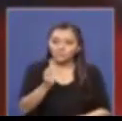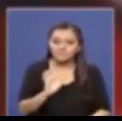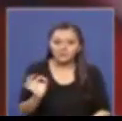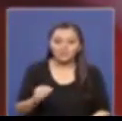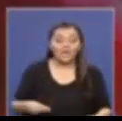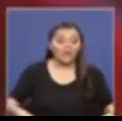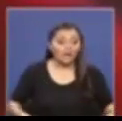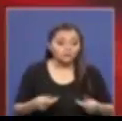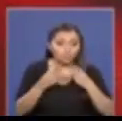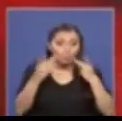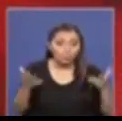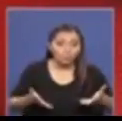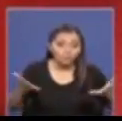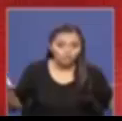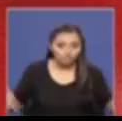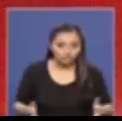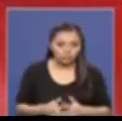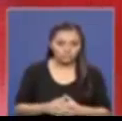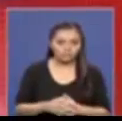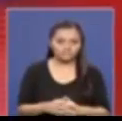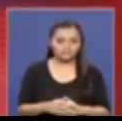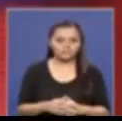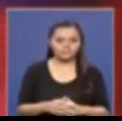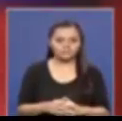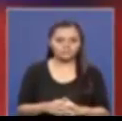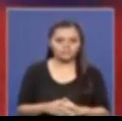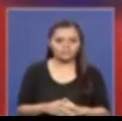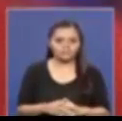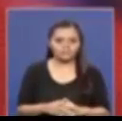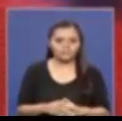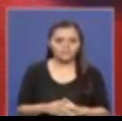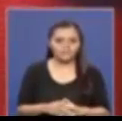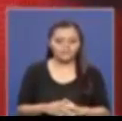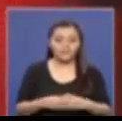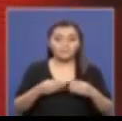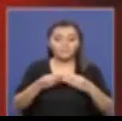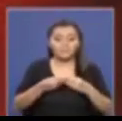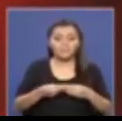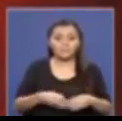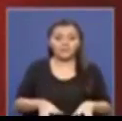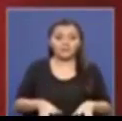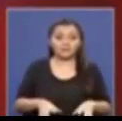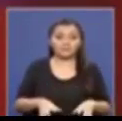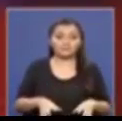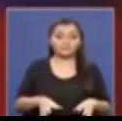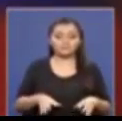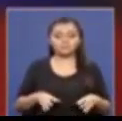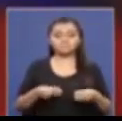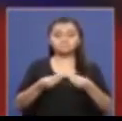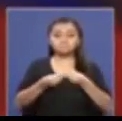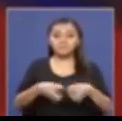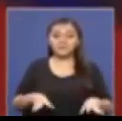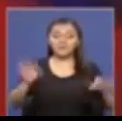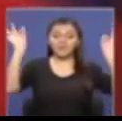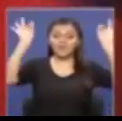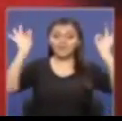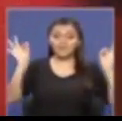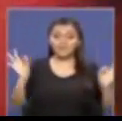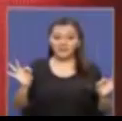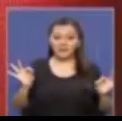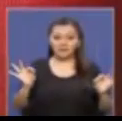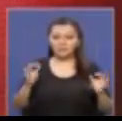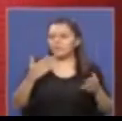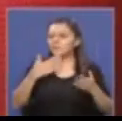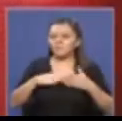sale que el gasto público es excesivo, no sale que solo en pérdidas eléctricas, cosa que no servía para nada, no es que son subsidios nada,